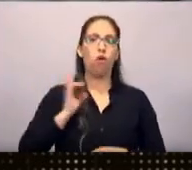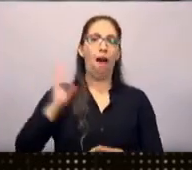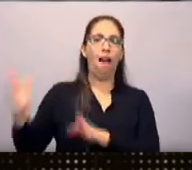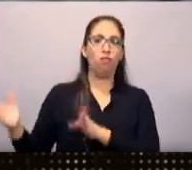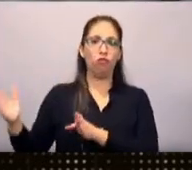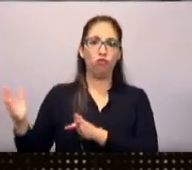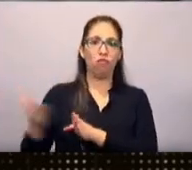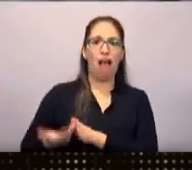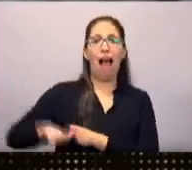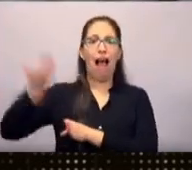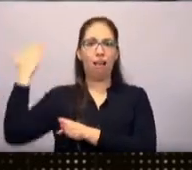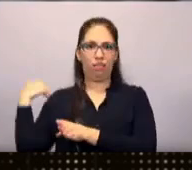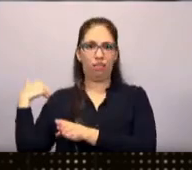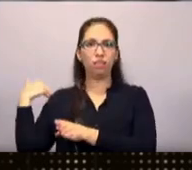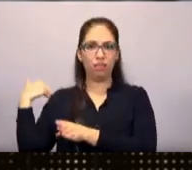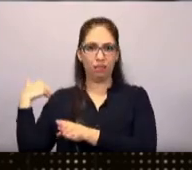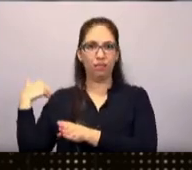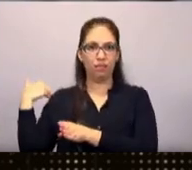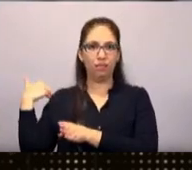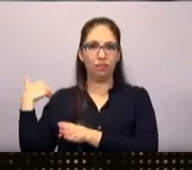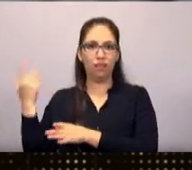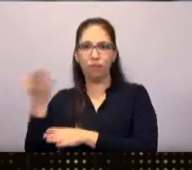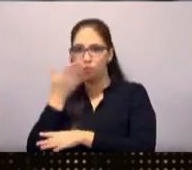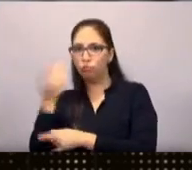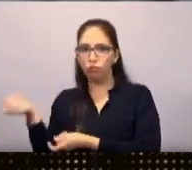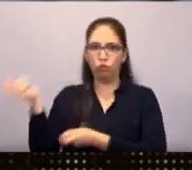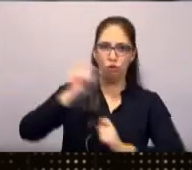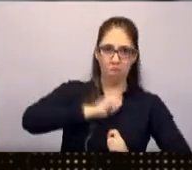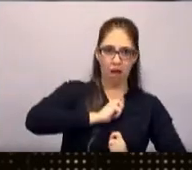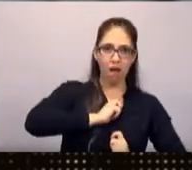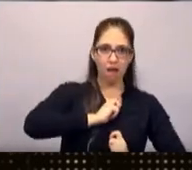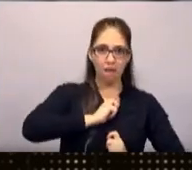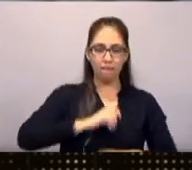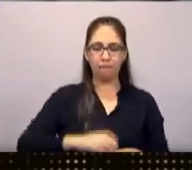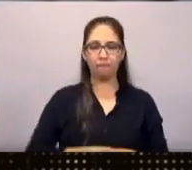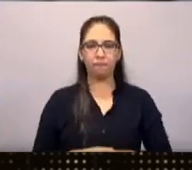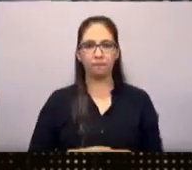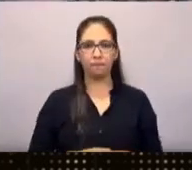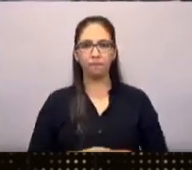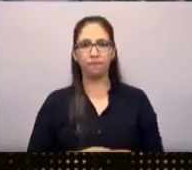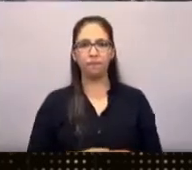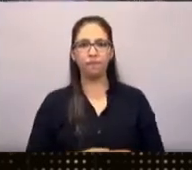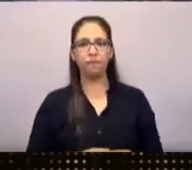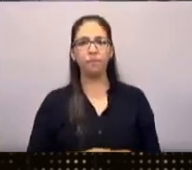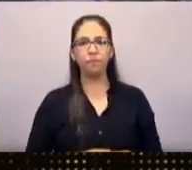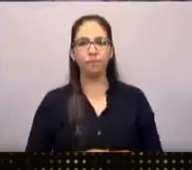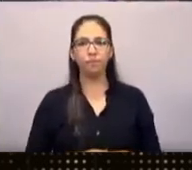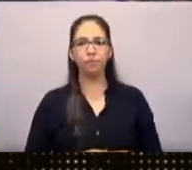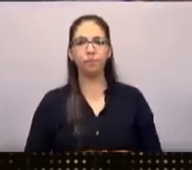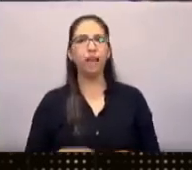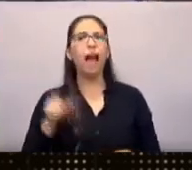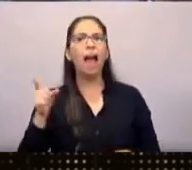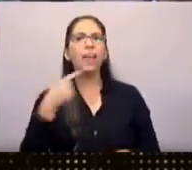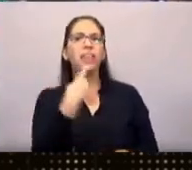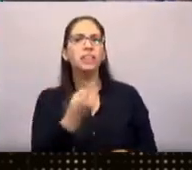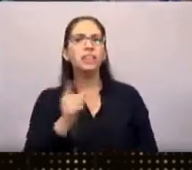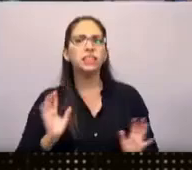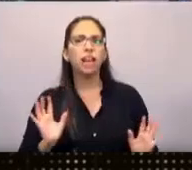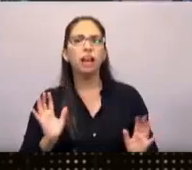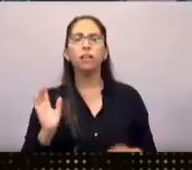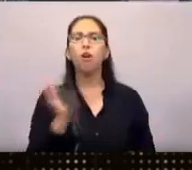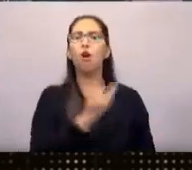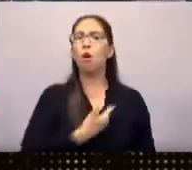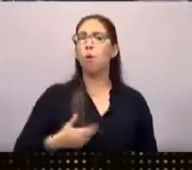precedieron y donde y donde se decía que a pesar del carácter de